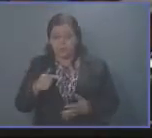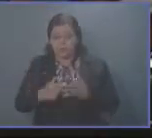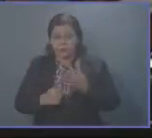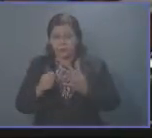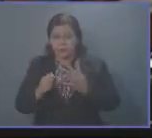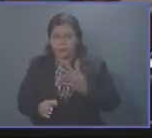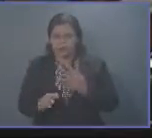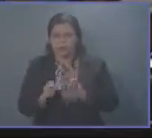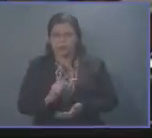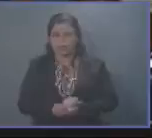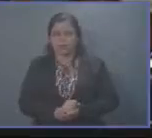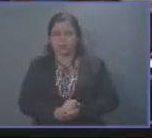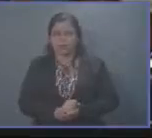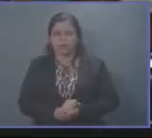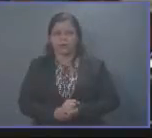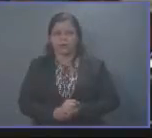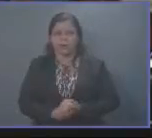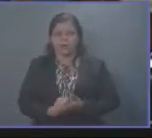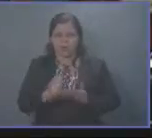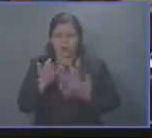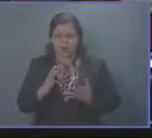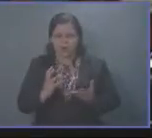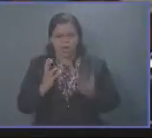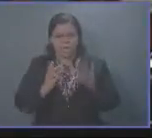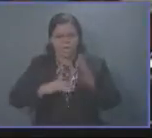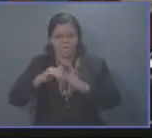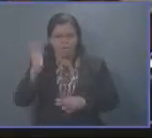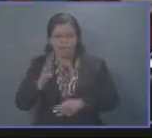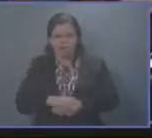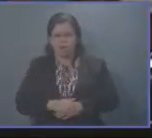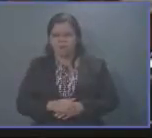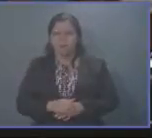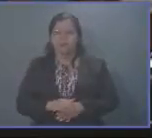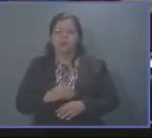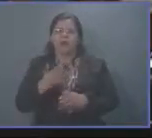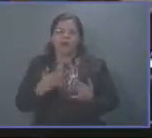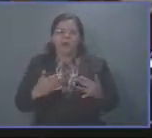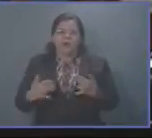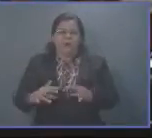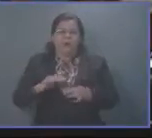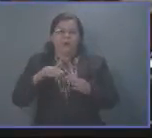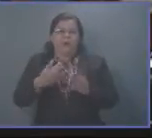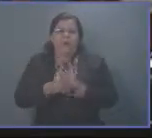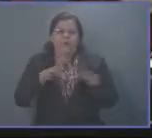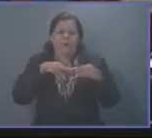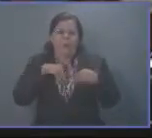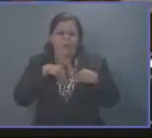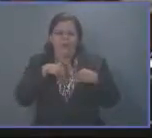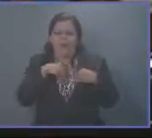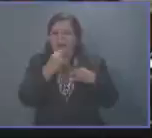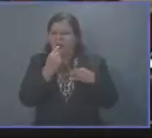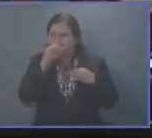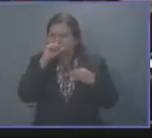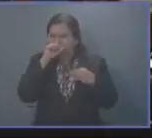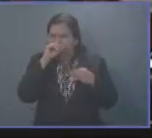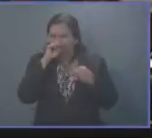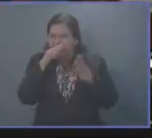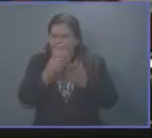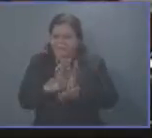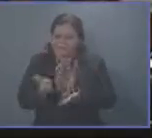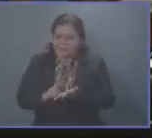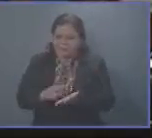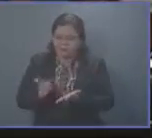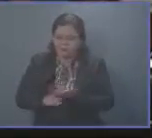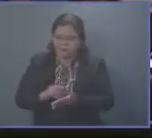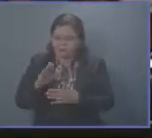ha detenido muchas conductas que afectan a los consumidores que celebran un contrato de crédito